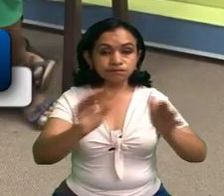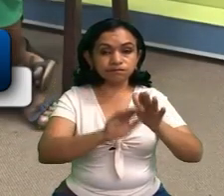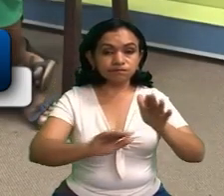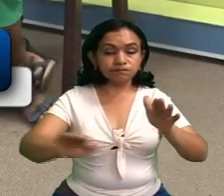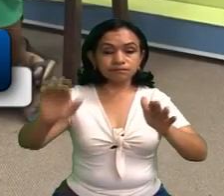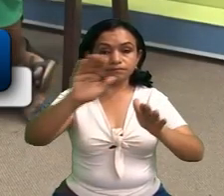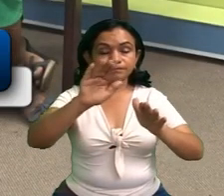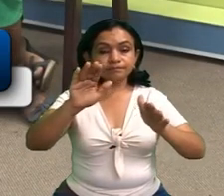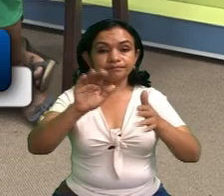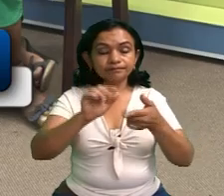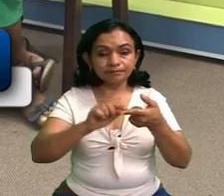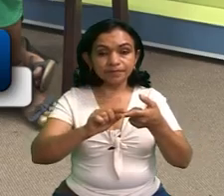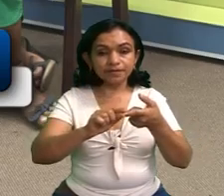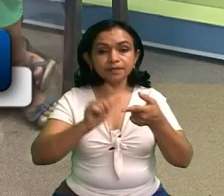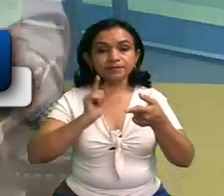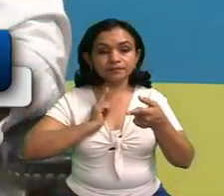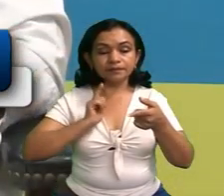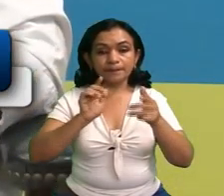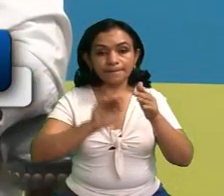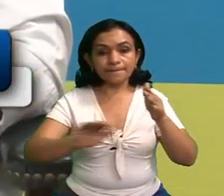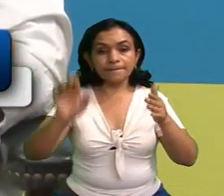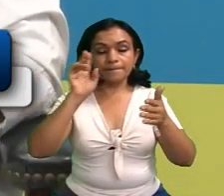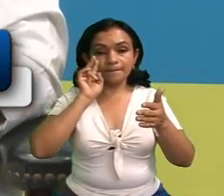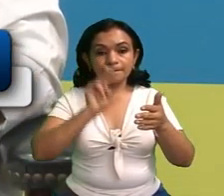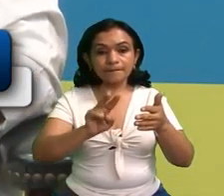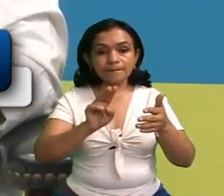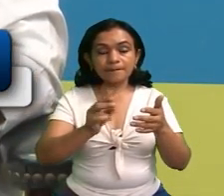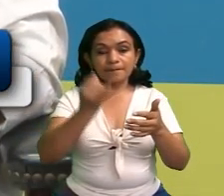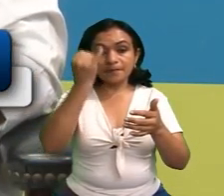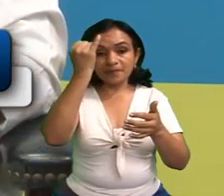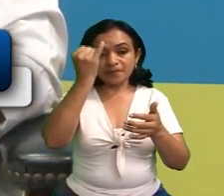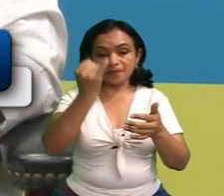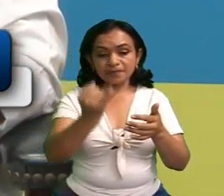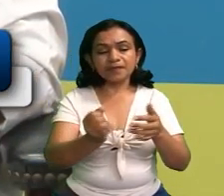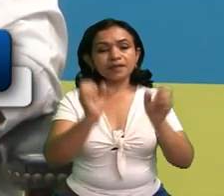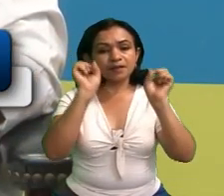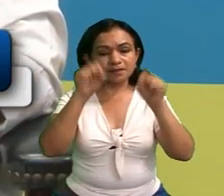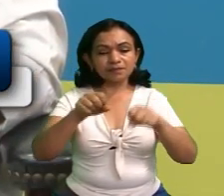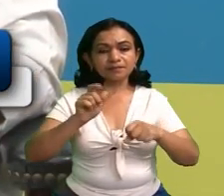tejido adiposo, por consiguiente van a ser más notorias. Pero las delgaditas perfectamente